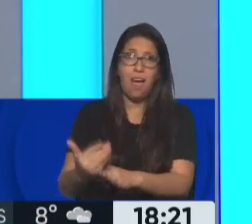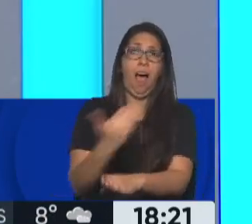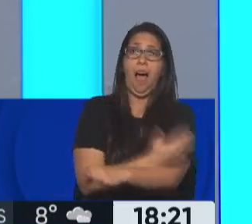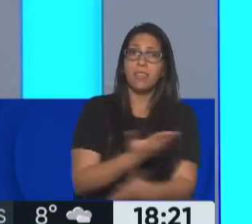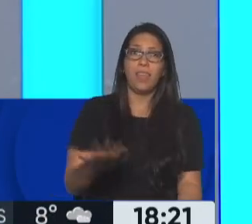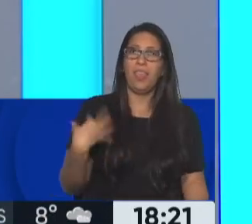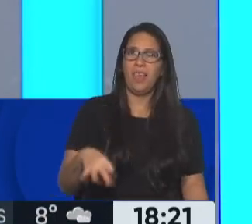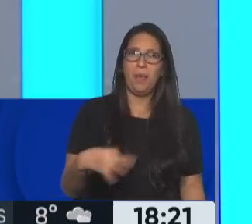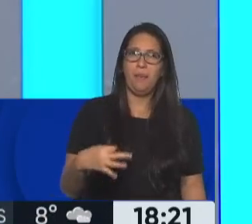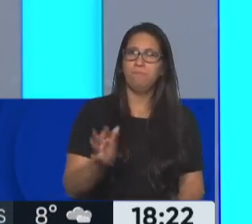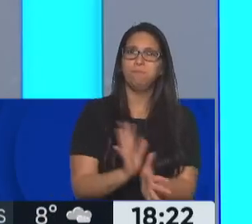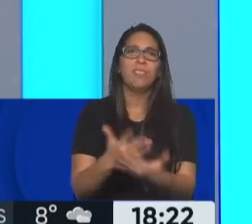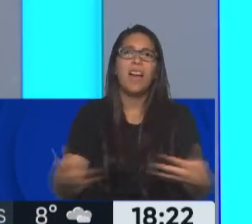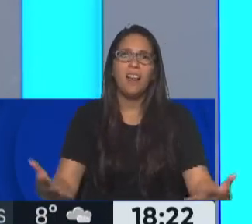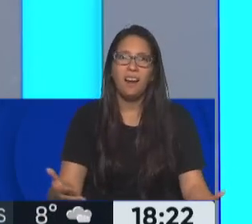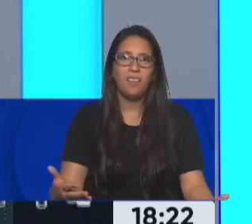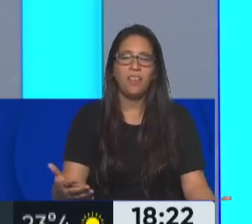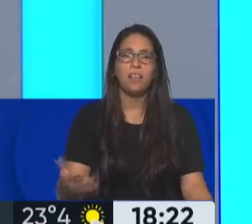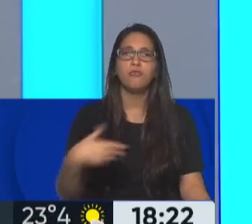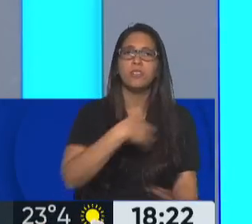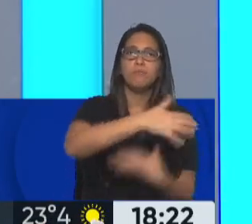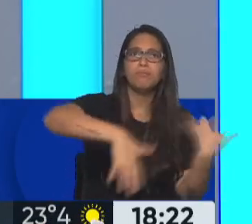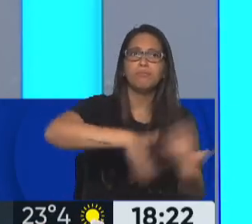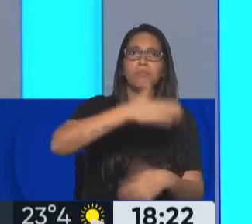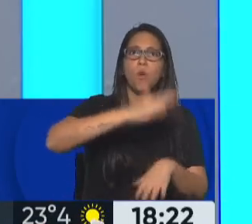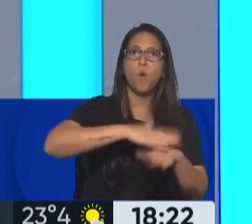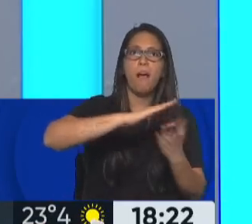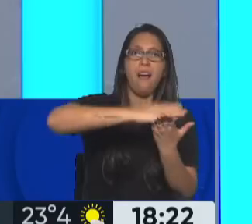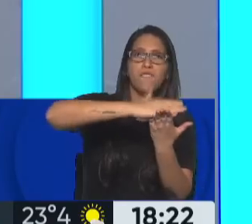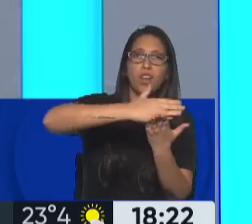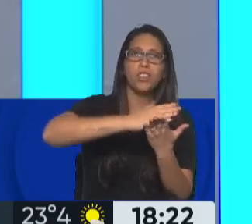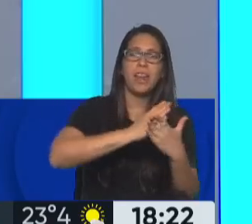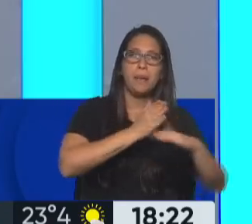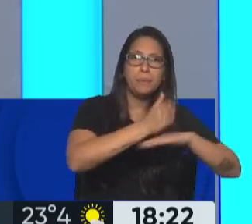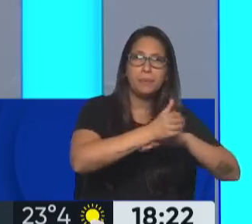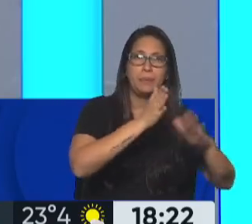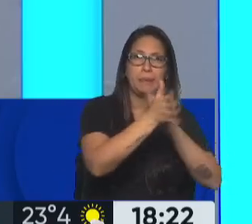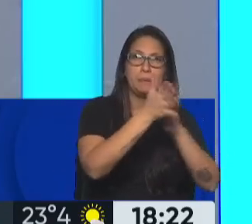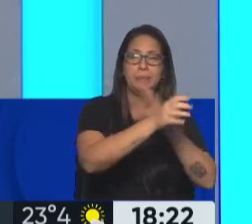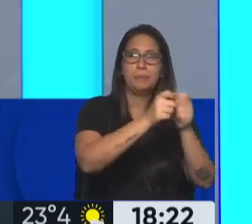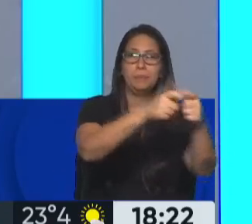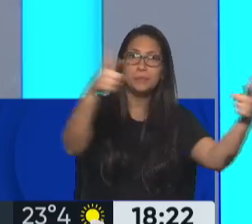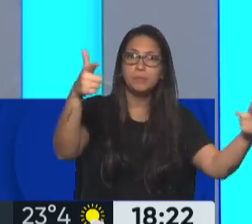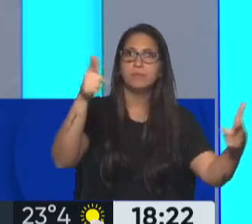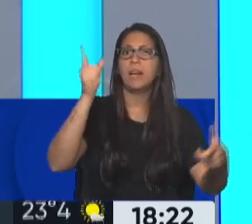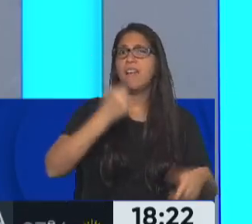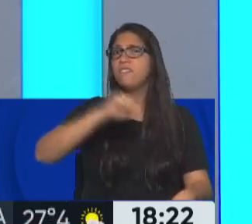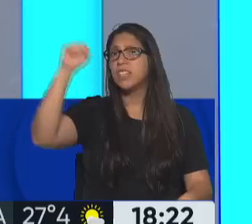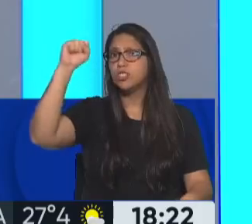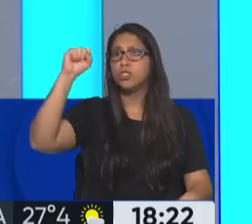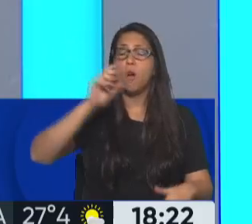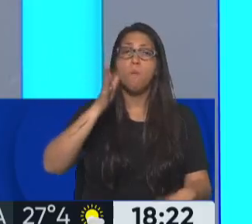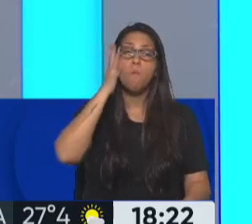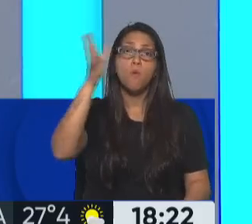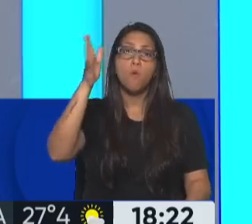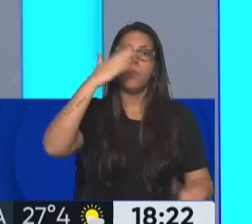Entonces me parece que ahí hay una convergencia entre un caos que tiene que ver con la frontera, un caos que tiene que ver con la inflación, que también la bajaron y creo que es